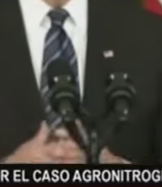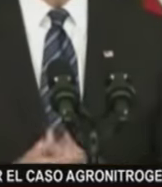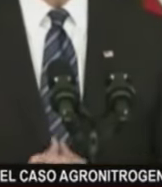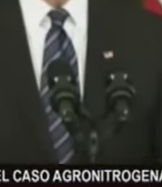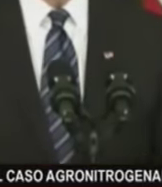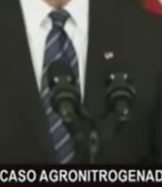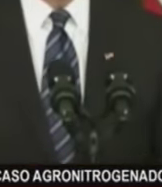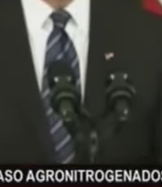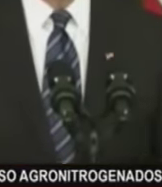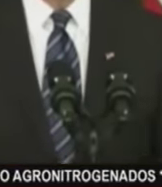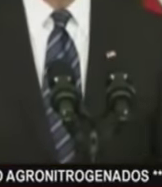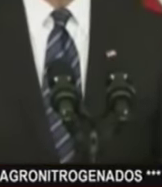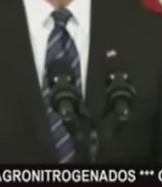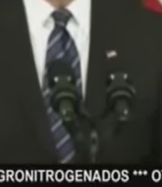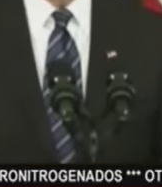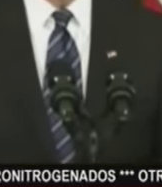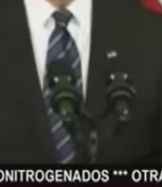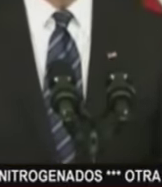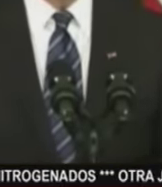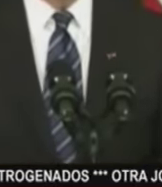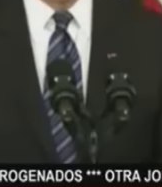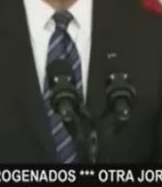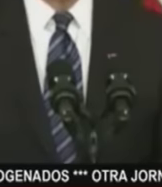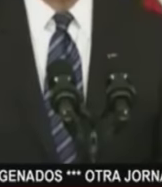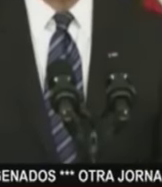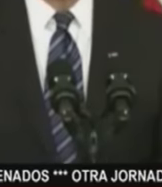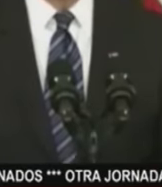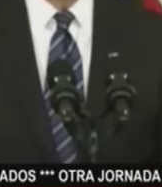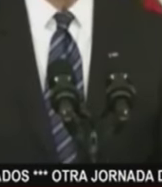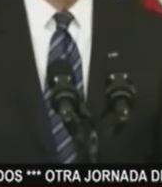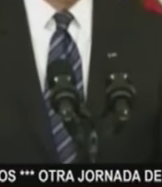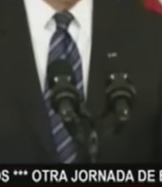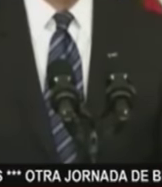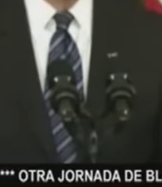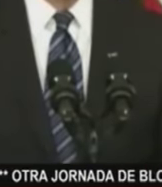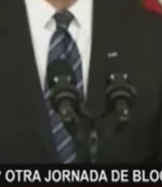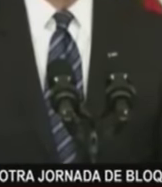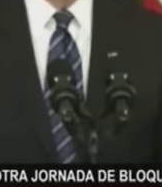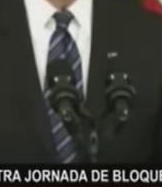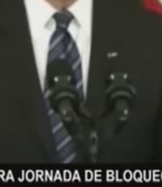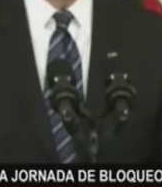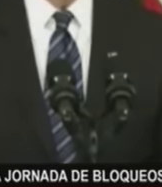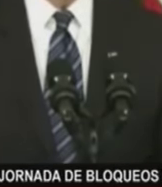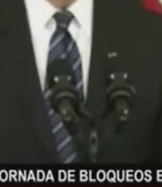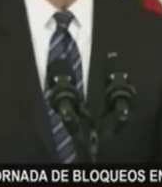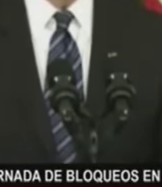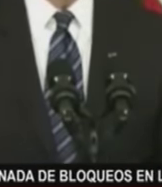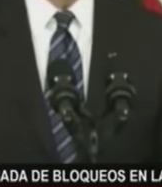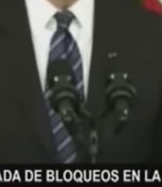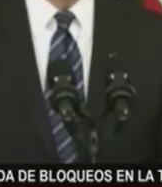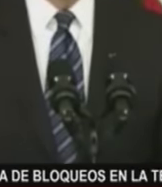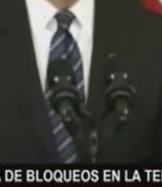dentro de una semana habrá intensa cobertura informativa. La agenda, más o menos, la ha descrito el canciller Marcelo Ebrard,